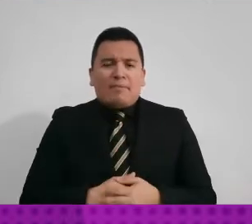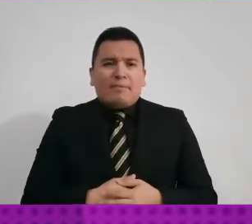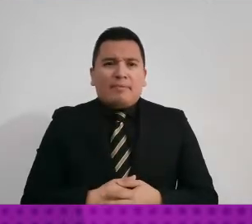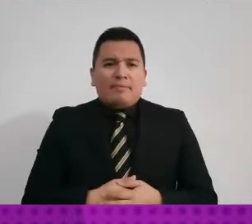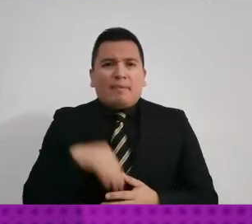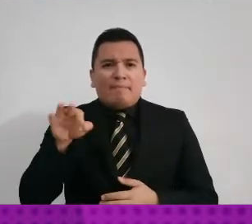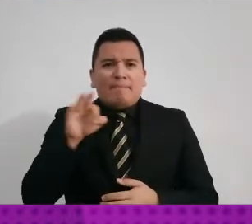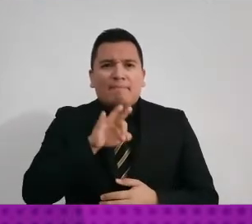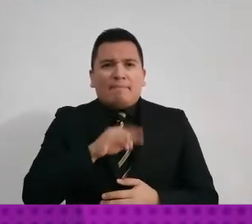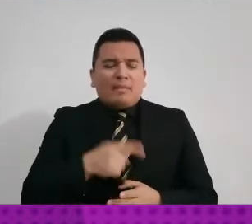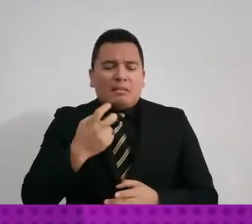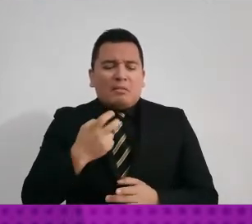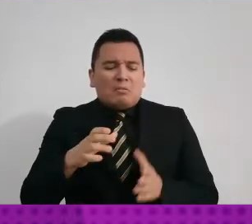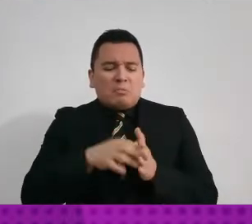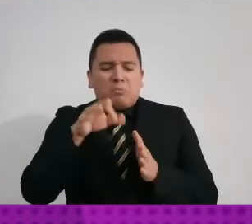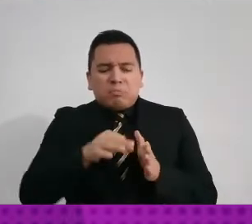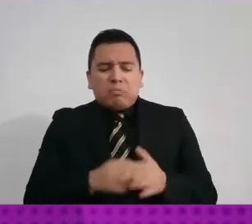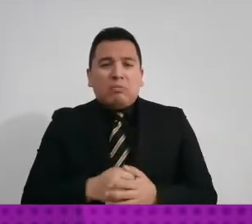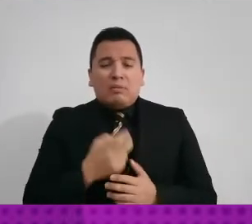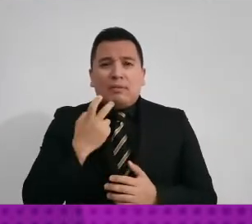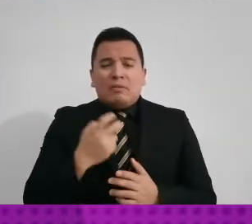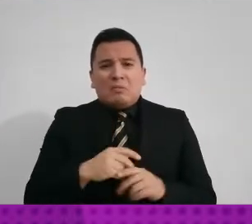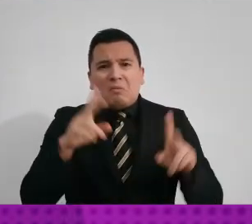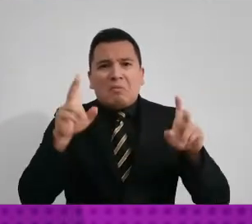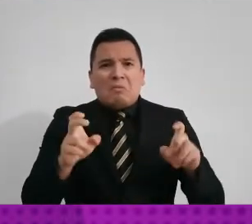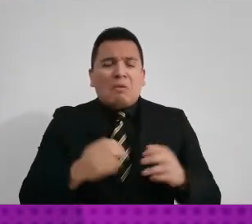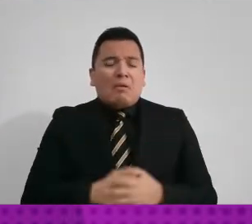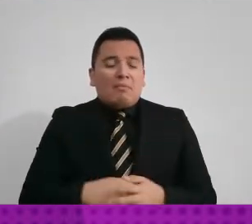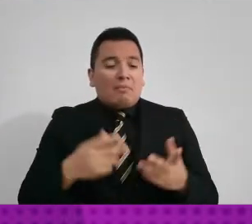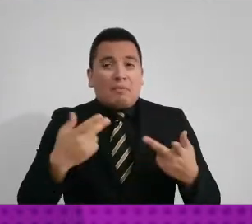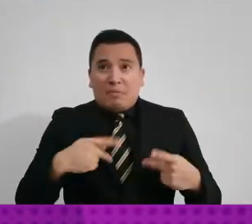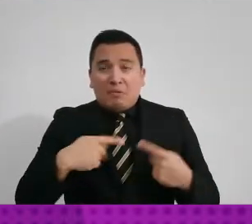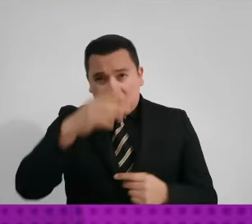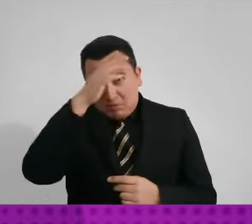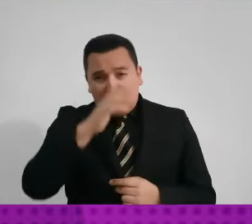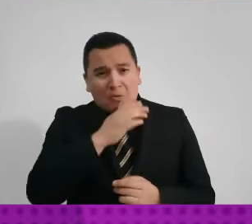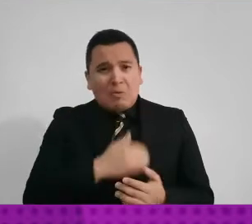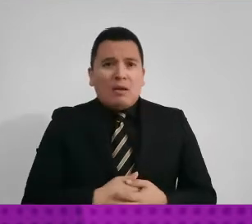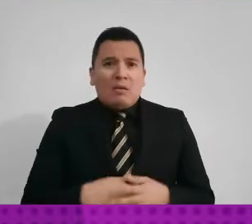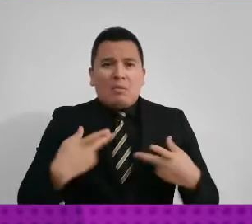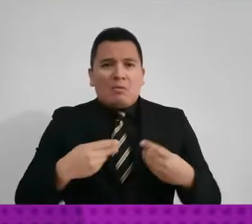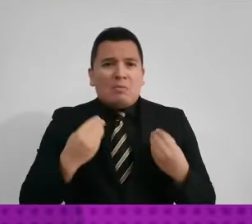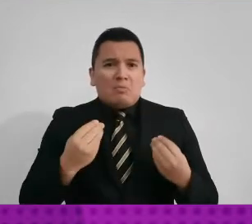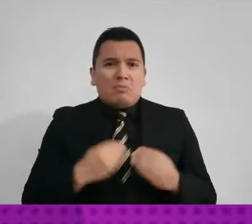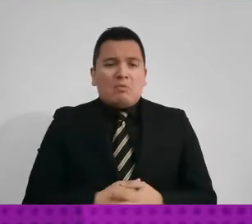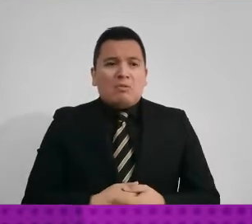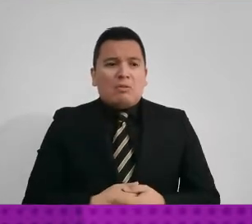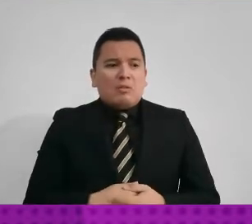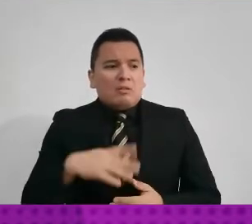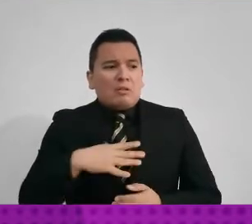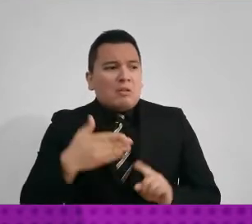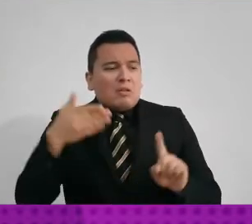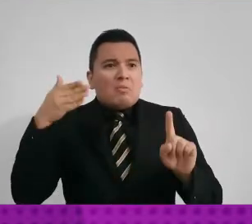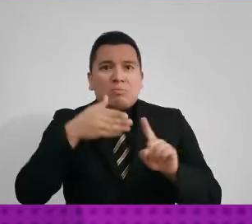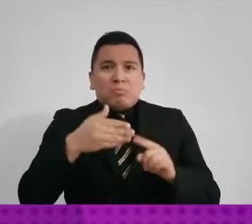ahondar a las fechas de este proceso electoral. Es un tema que muchos coahuilenses, muchas personas que